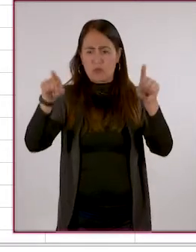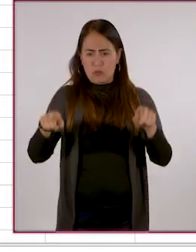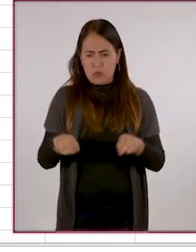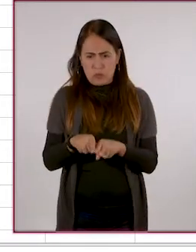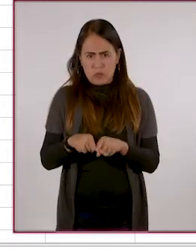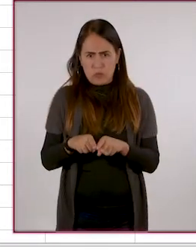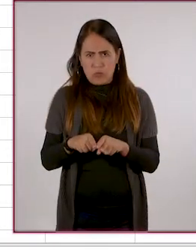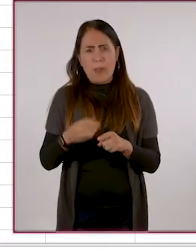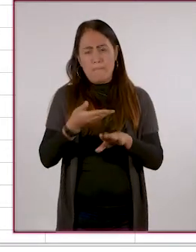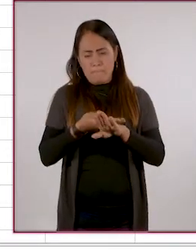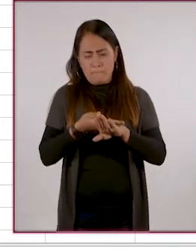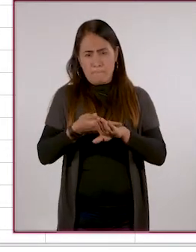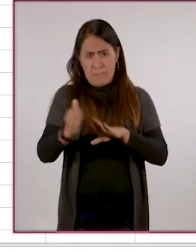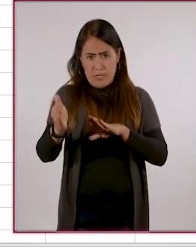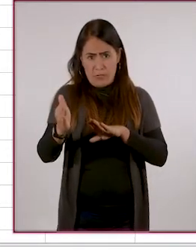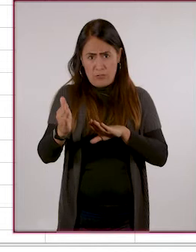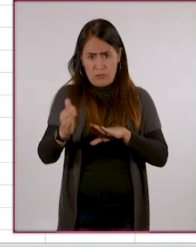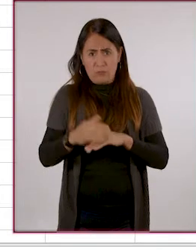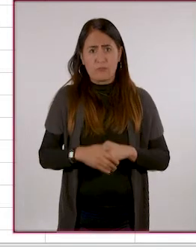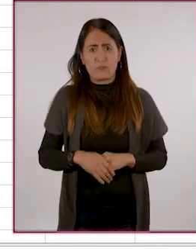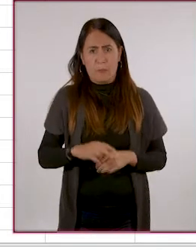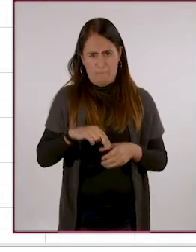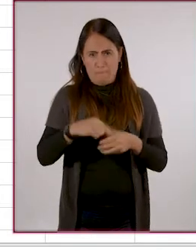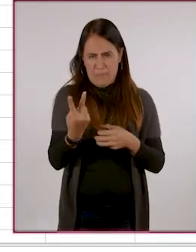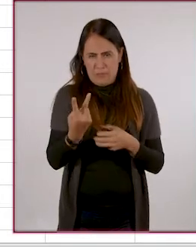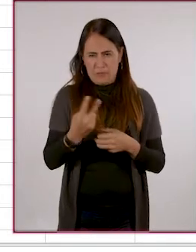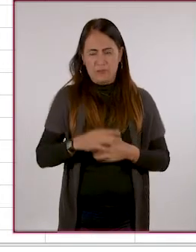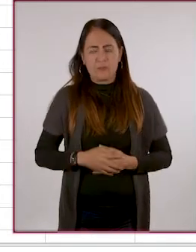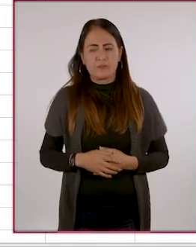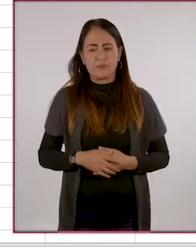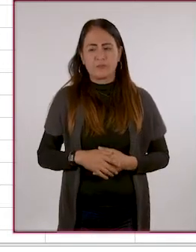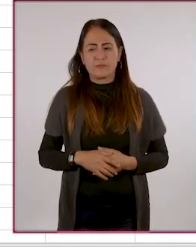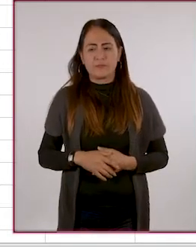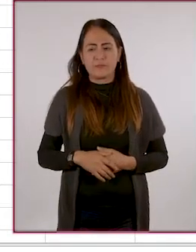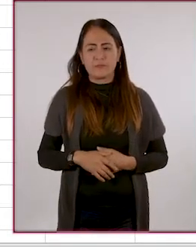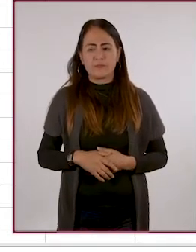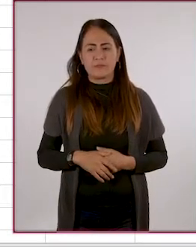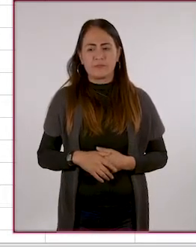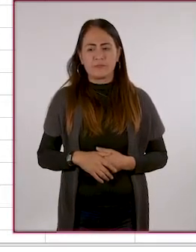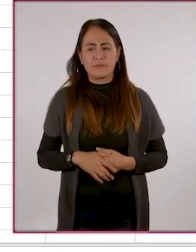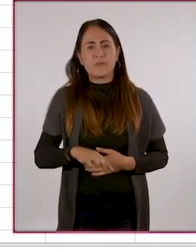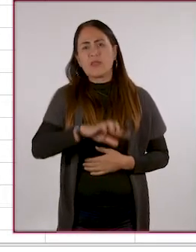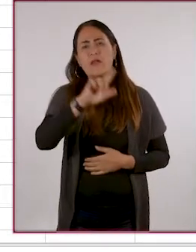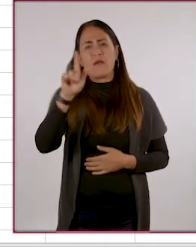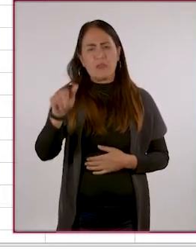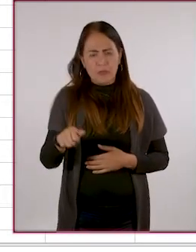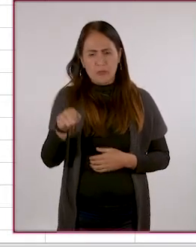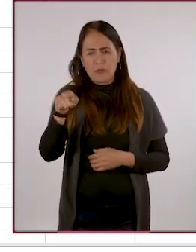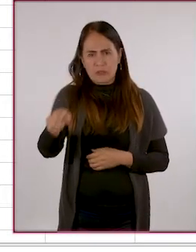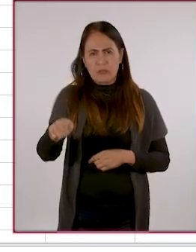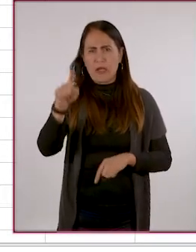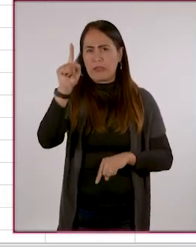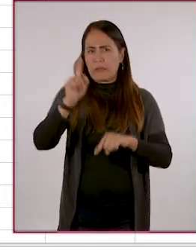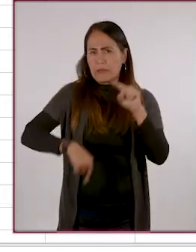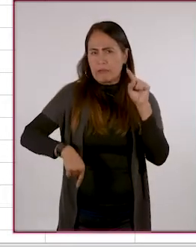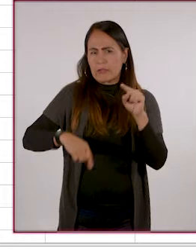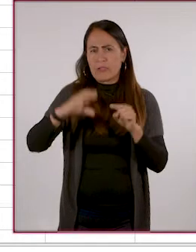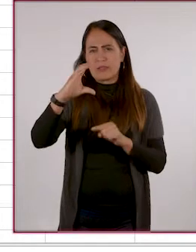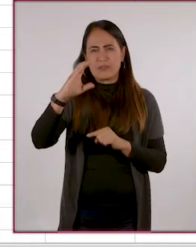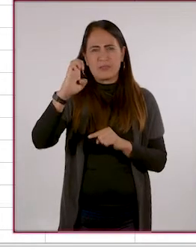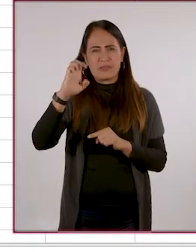fue seleccionar todas las celdas en blanco y finalmente me puedo ir al botón de